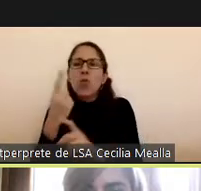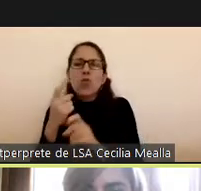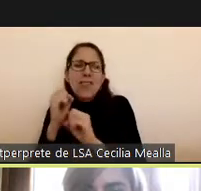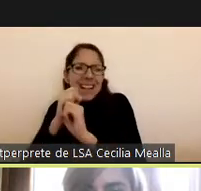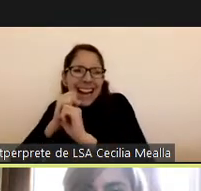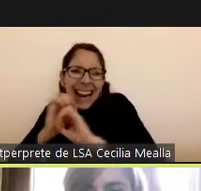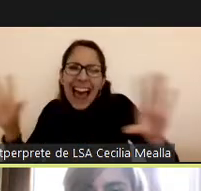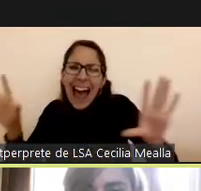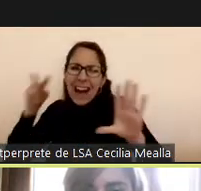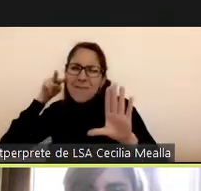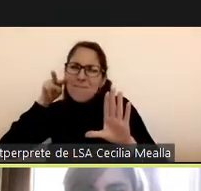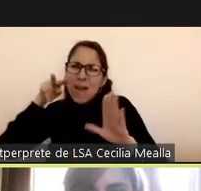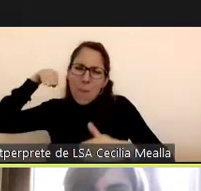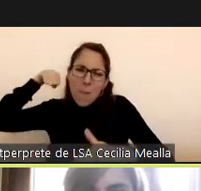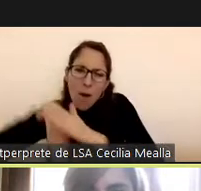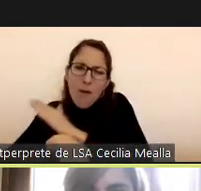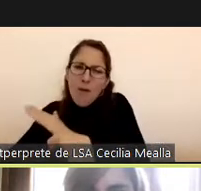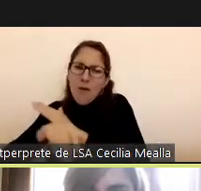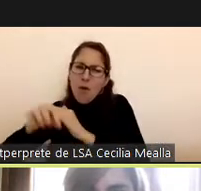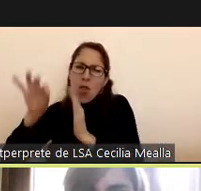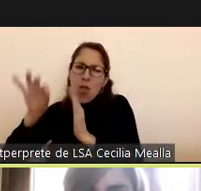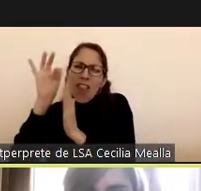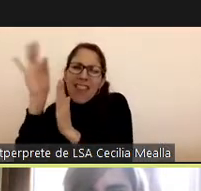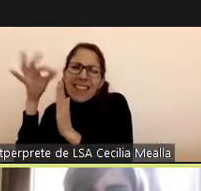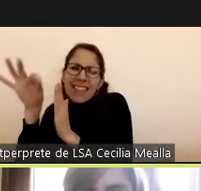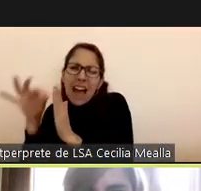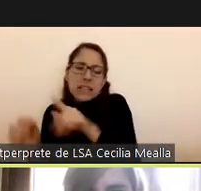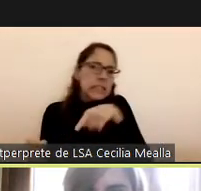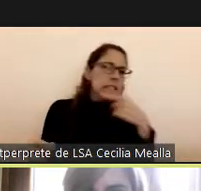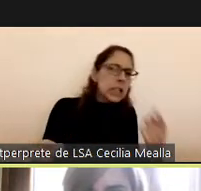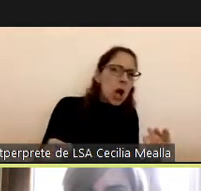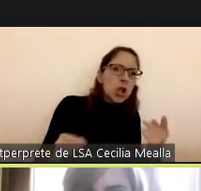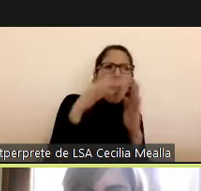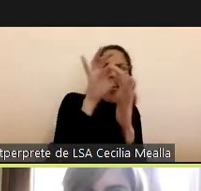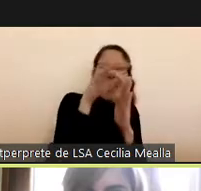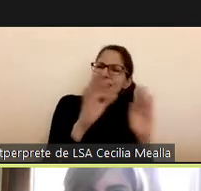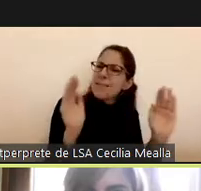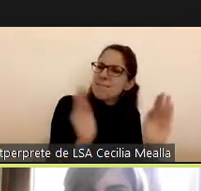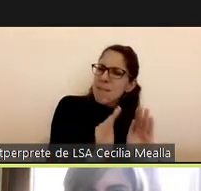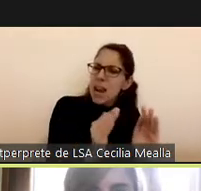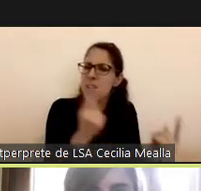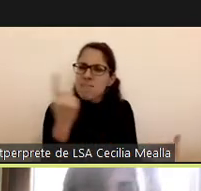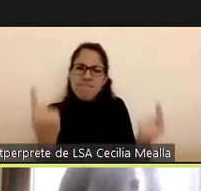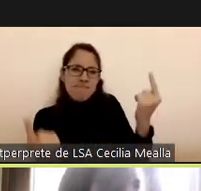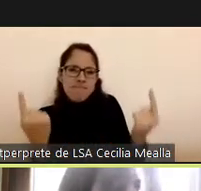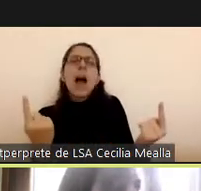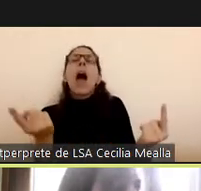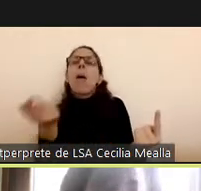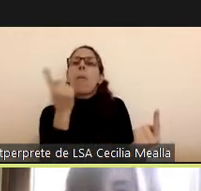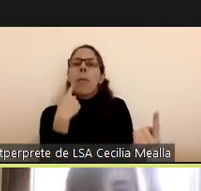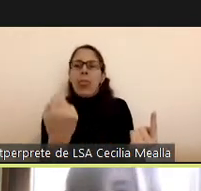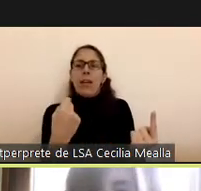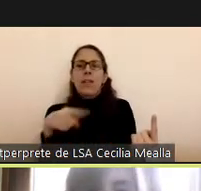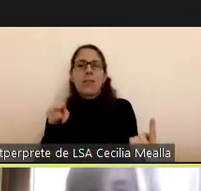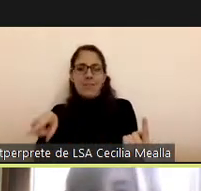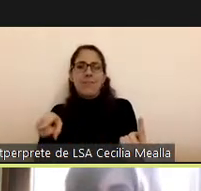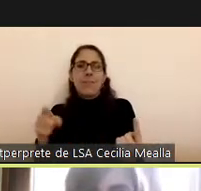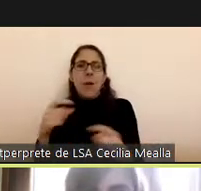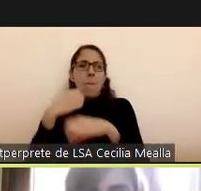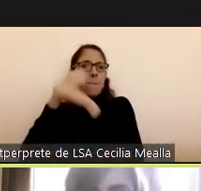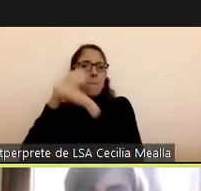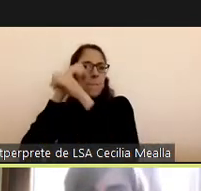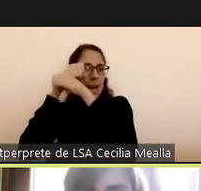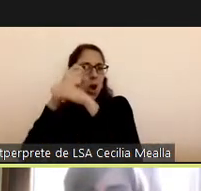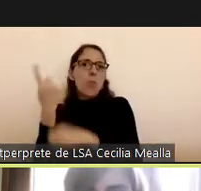dónde pueden ver más detalle de las bacterias, y eso les va a dar la pista para decir cuál es el tipo